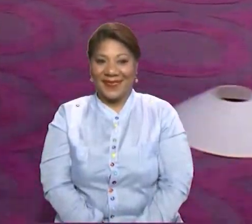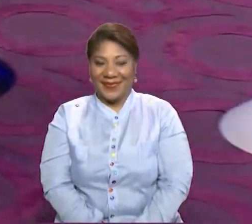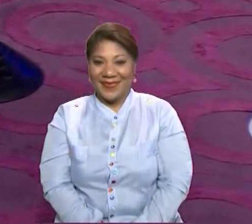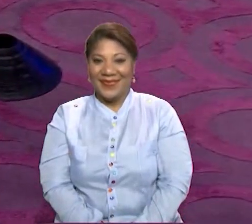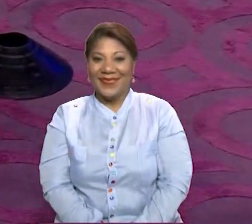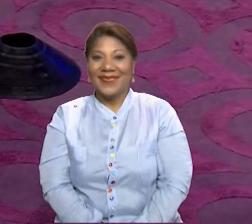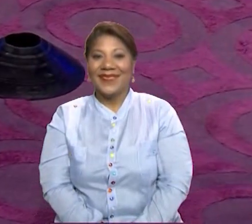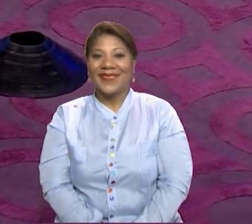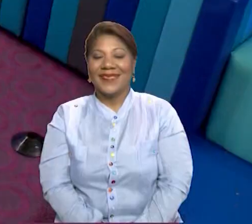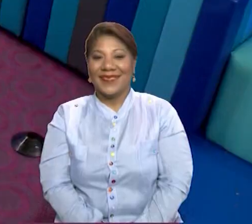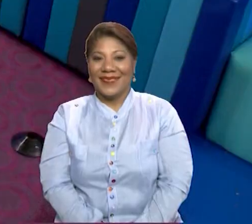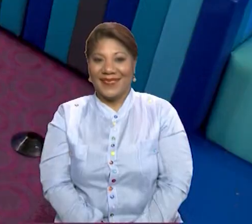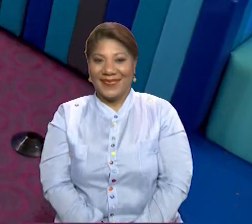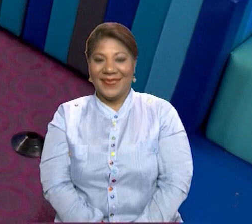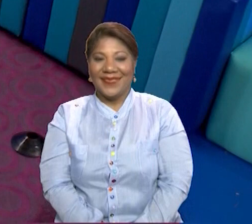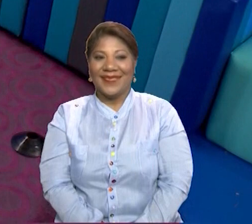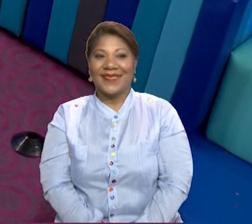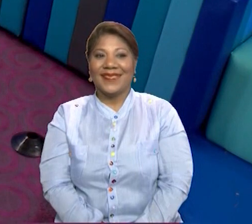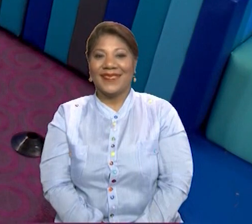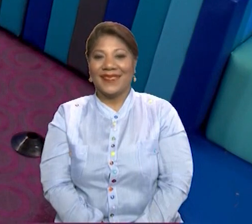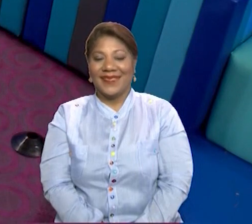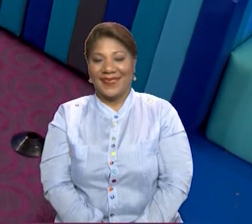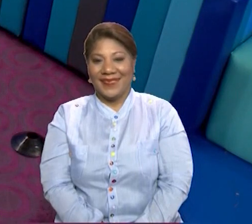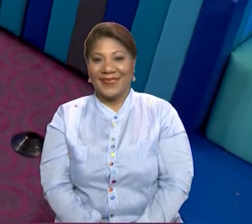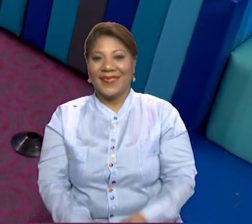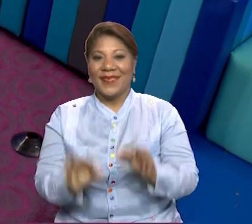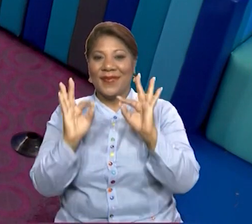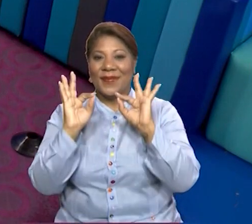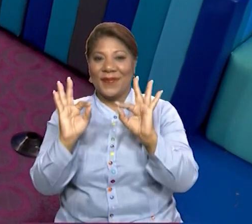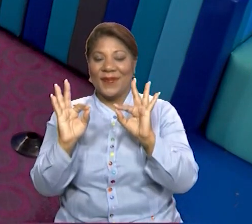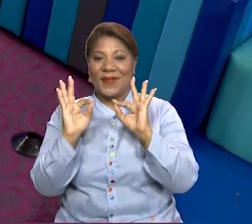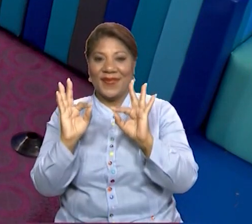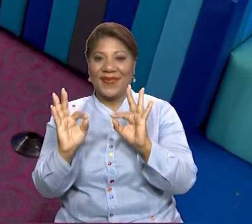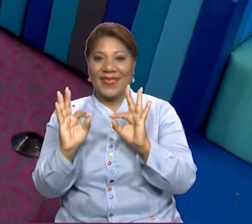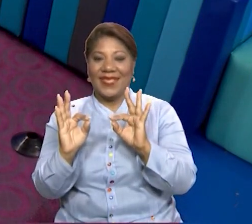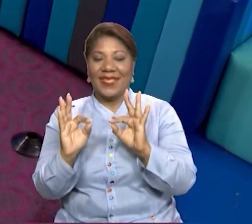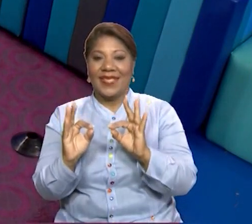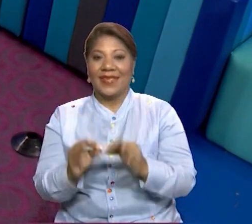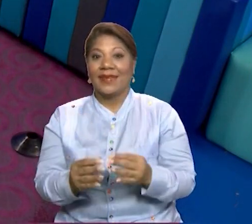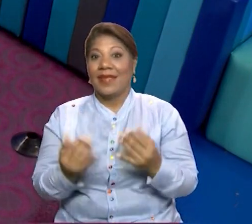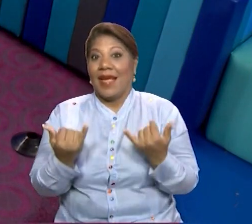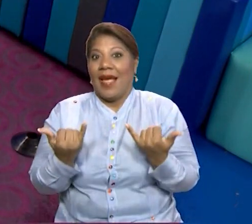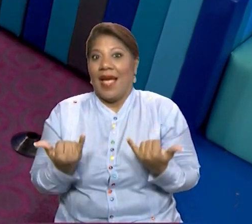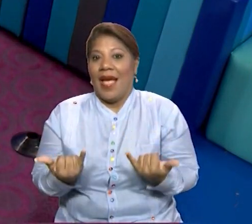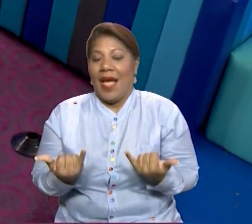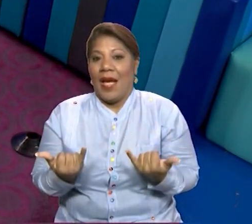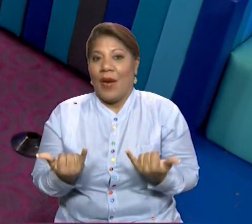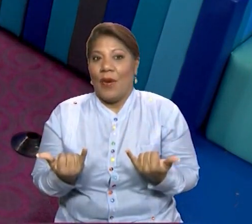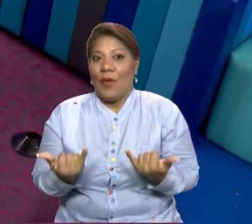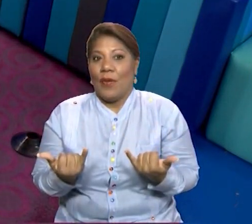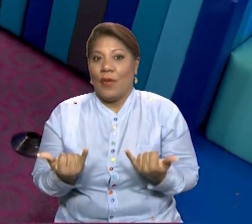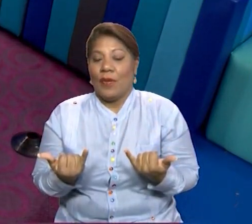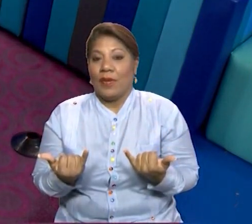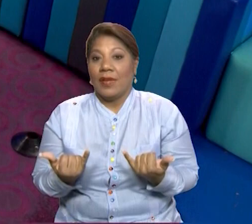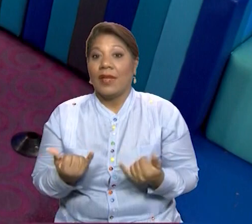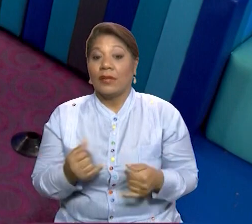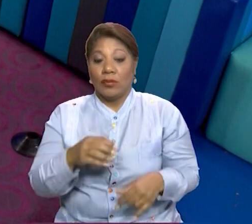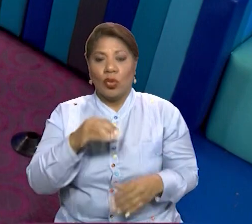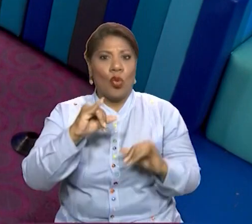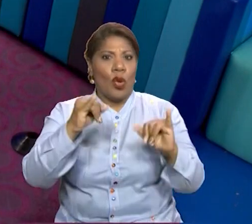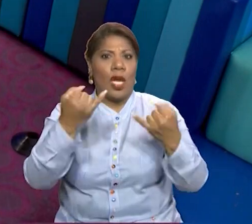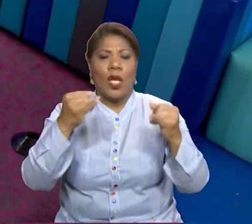4 y 5. Excelente. Ok. Ahora, con uno de estos